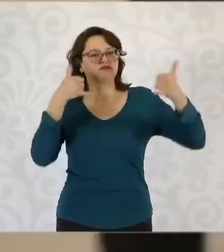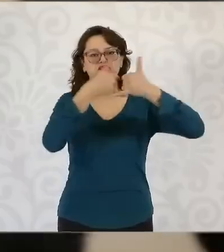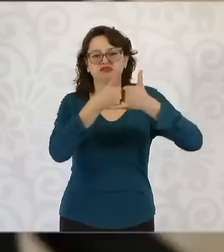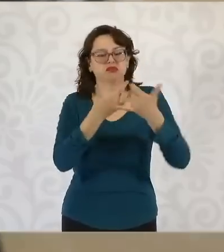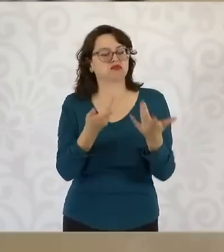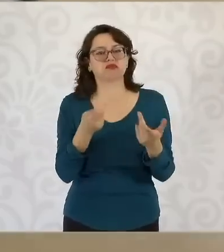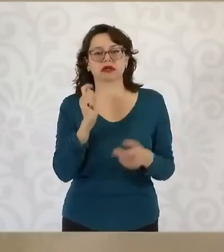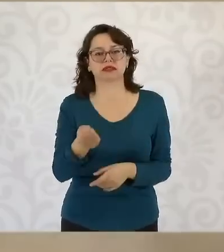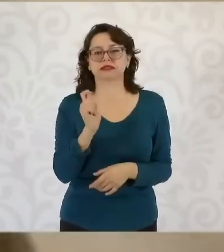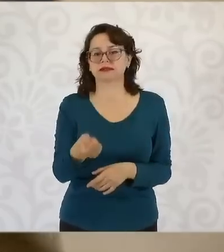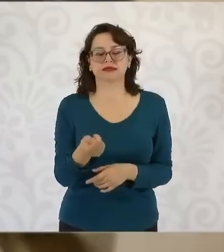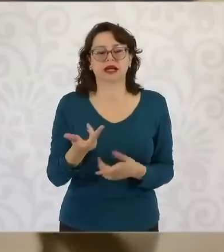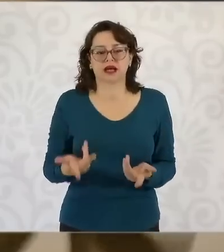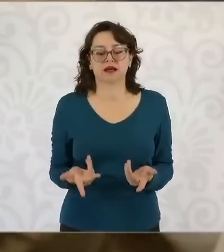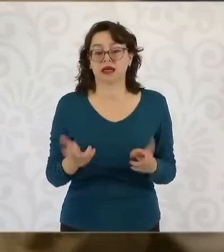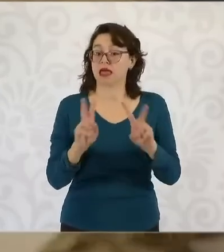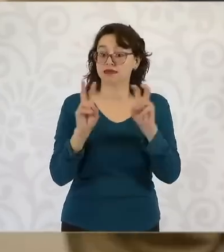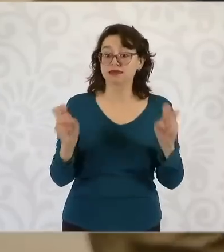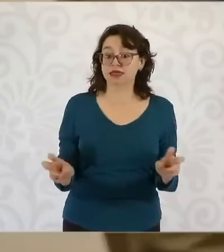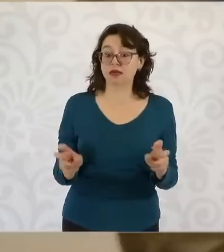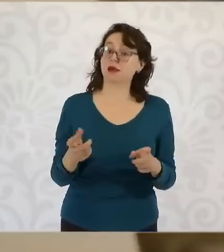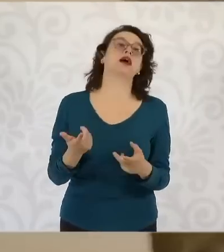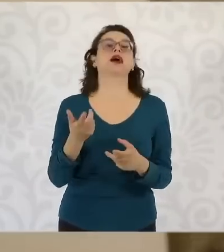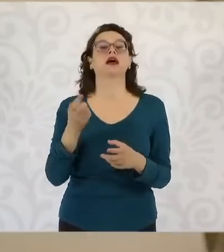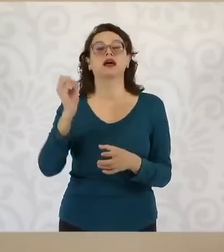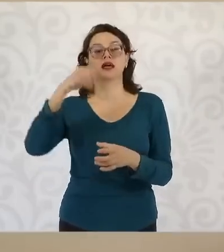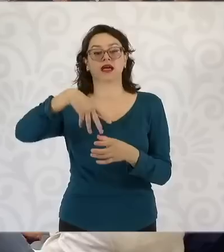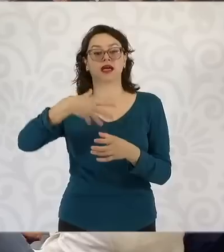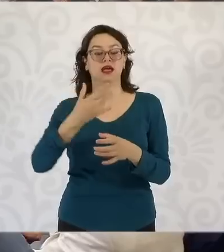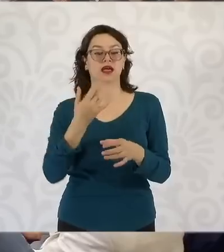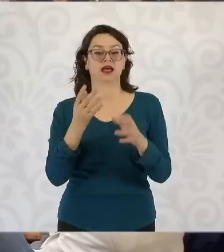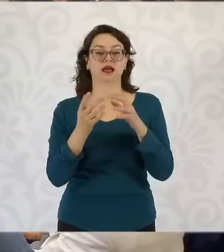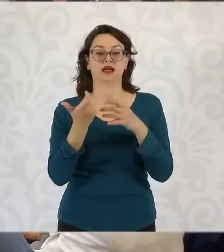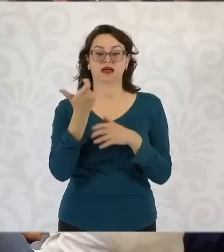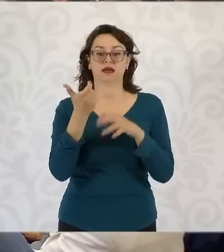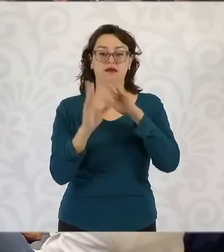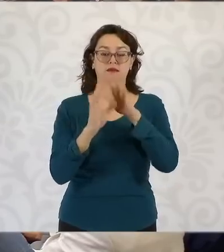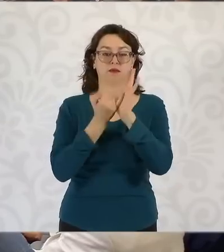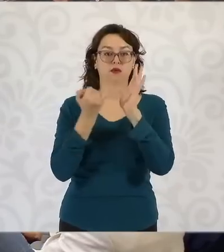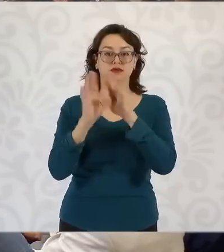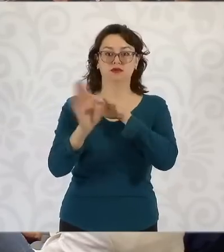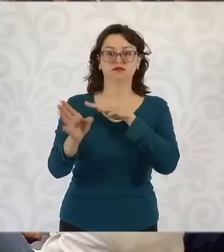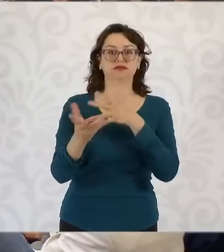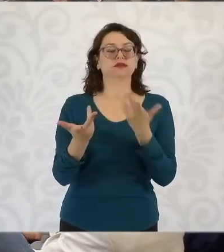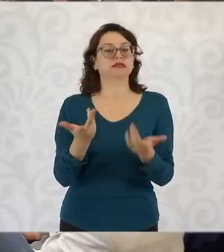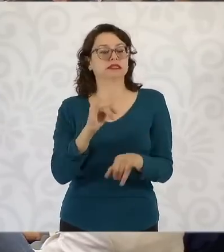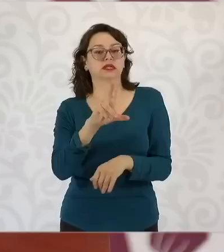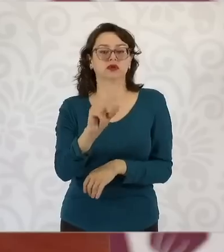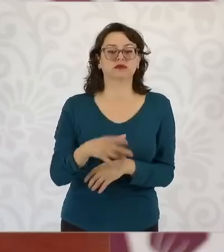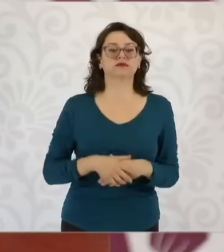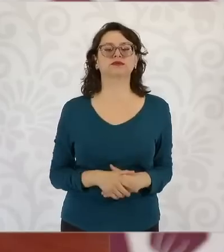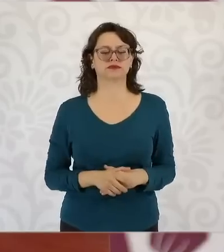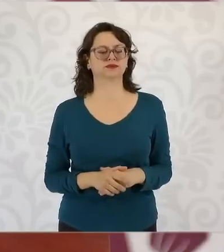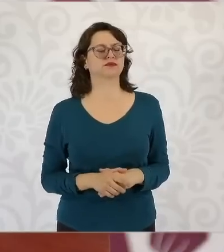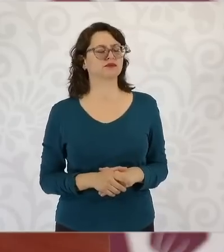y si justamente se trató el tema de las remesas en esta llamada. Sí, va a haber otras llamadas. En principio seguimos hablando sobre